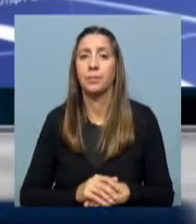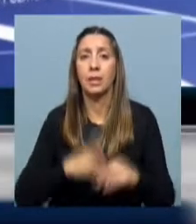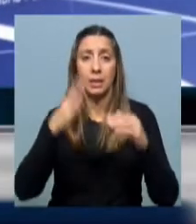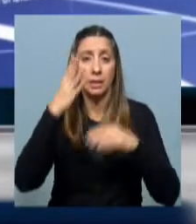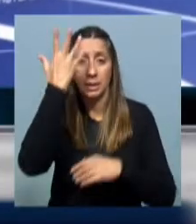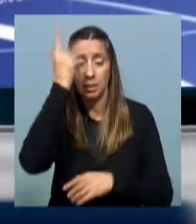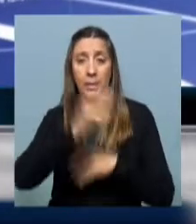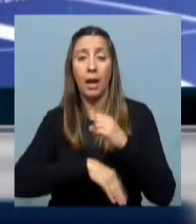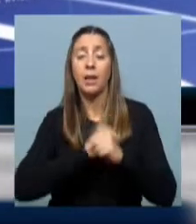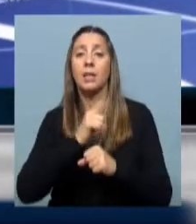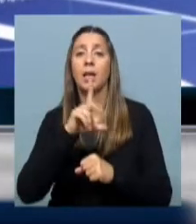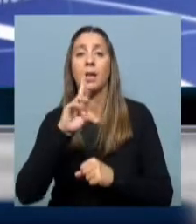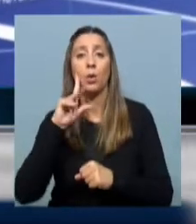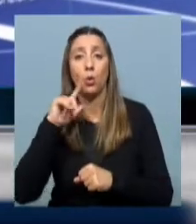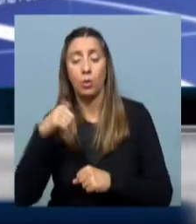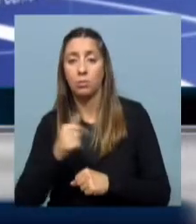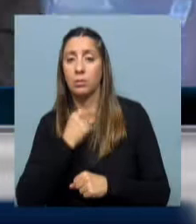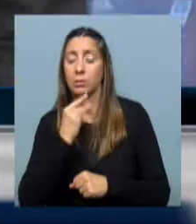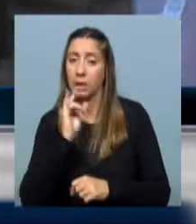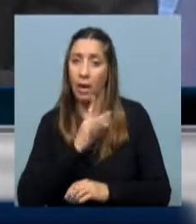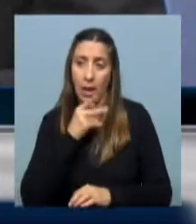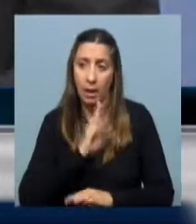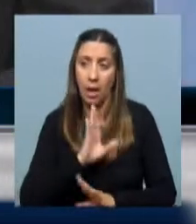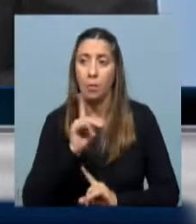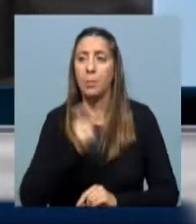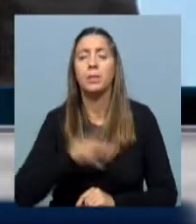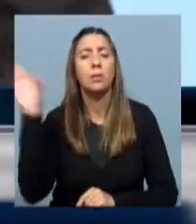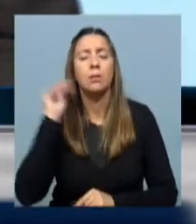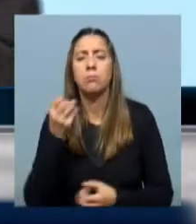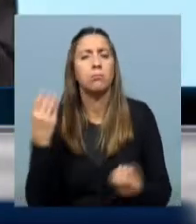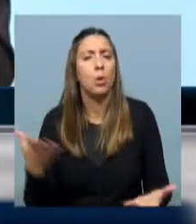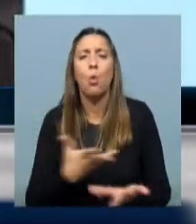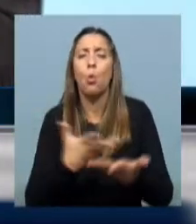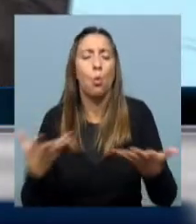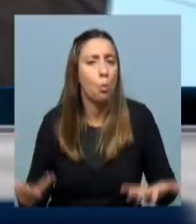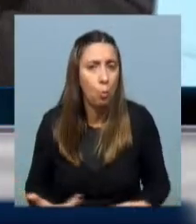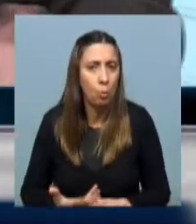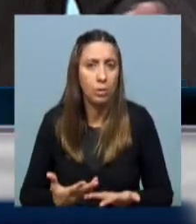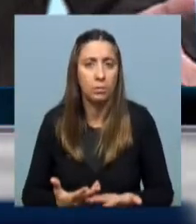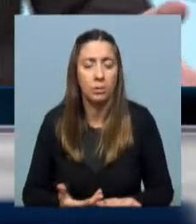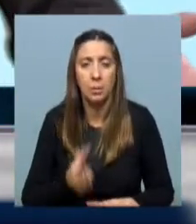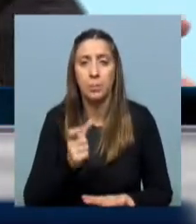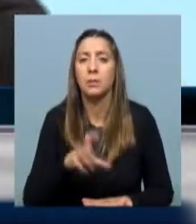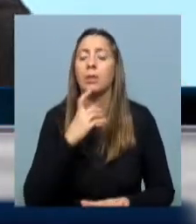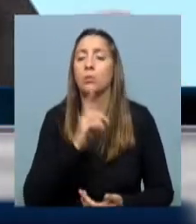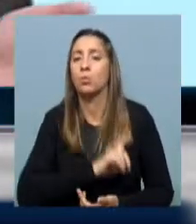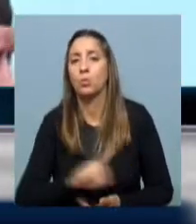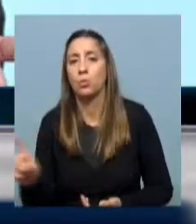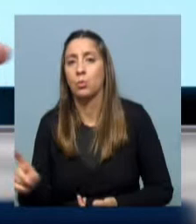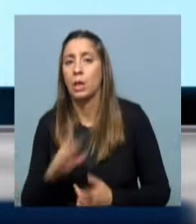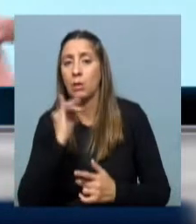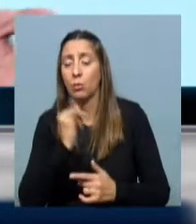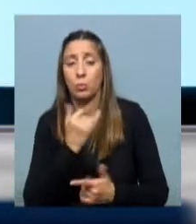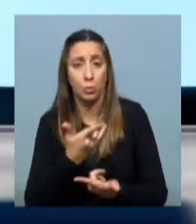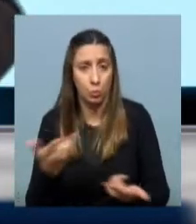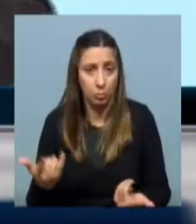Martín con la Carolina. No quiero dar nada por sentado, porque quizás hay gente que está escuchando y dice, pero qué cantidad, gente que quizás no es de San Luis o que no está informada,